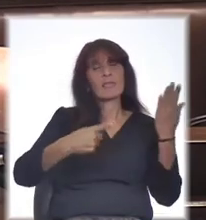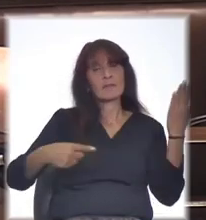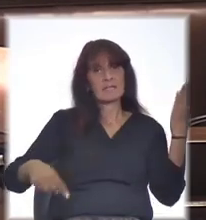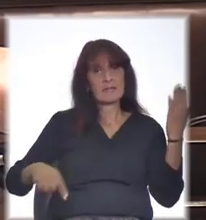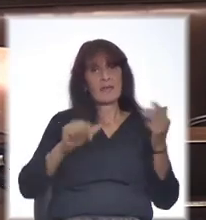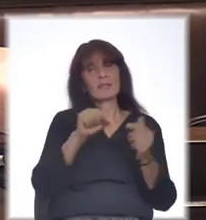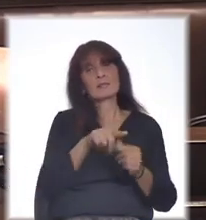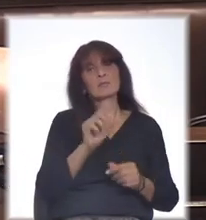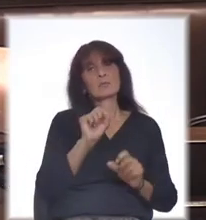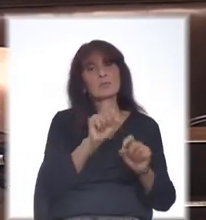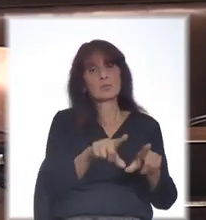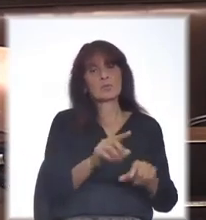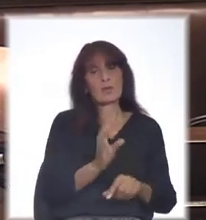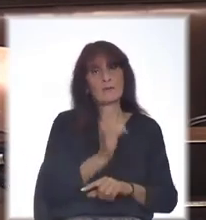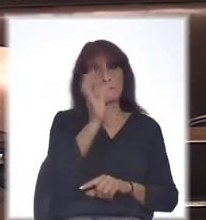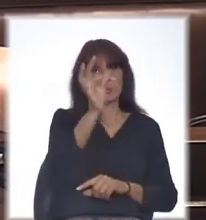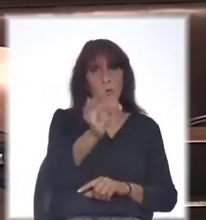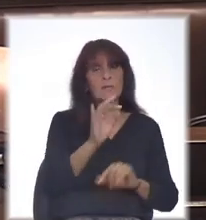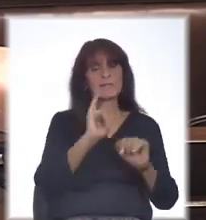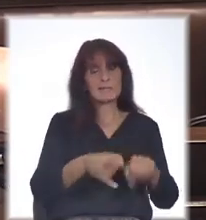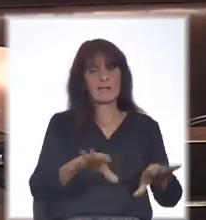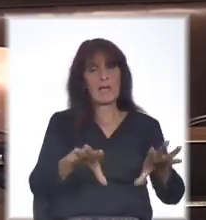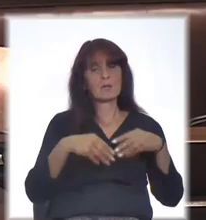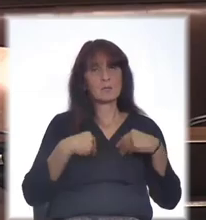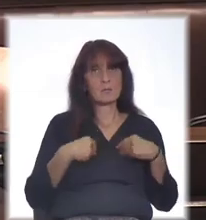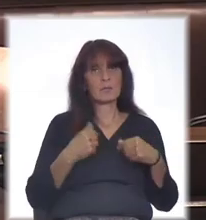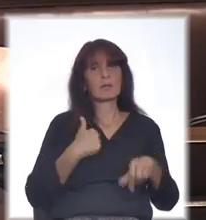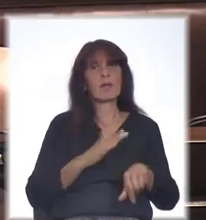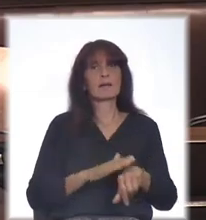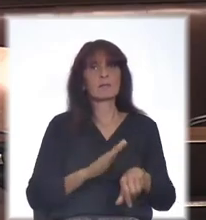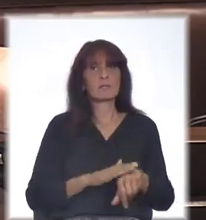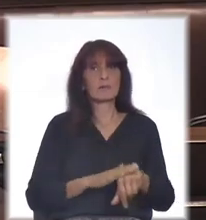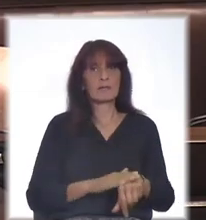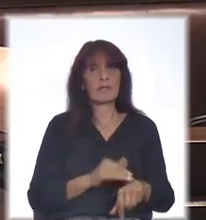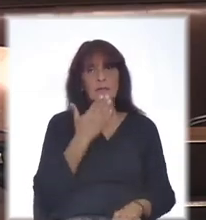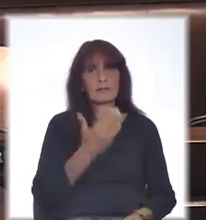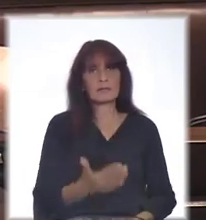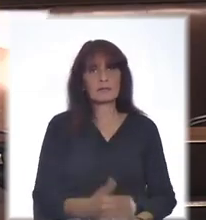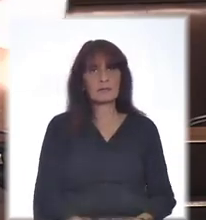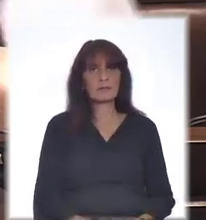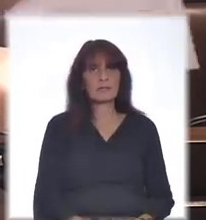suyo el futuro. Y sí, asumimos ante la historia nuestra responsabilidad. Muchas gracias.